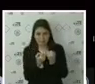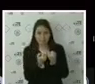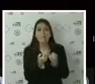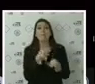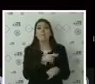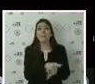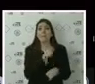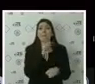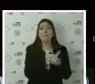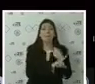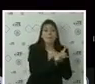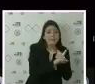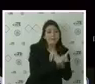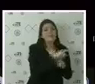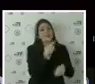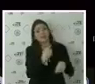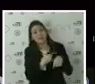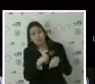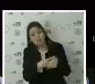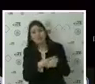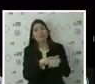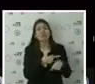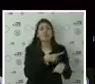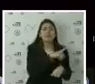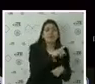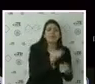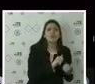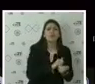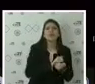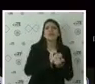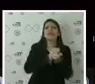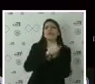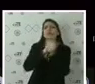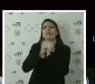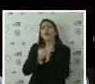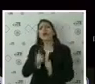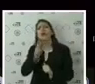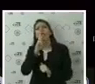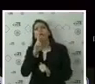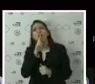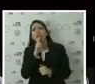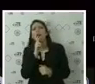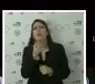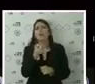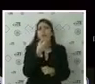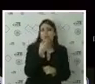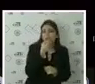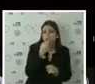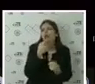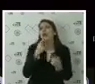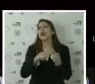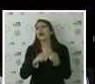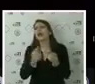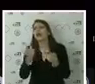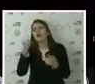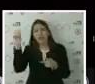la enfermedad y las secuelas, existe un progreso ya tecnológico, medicinal o